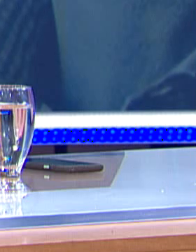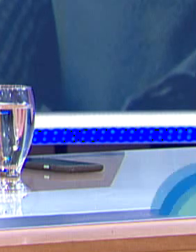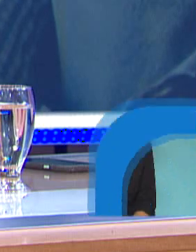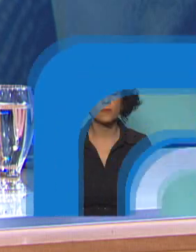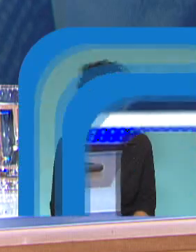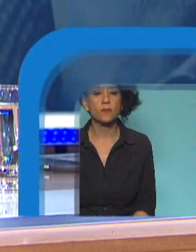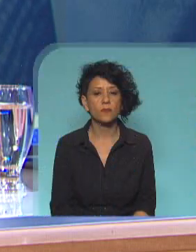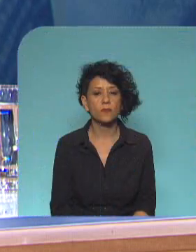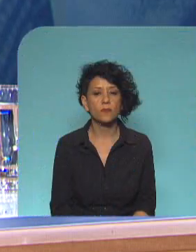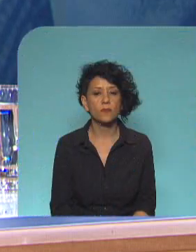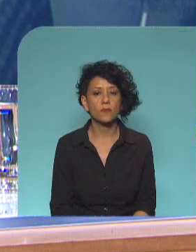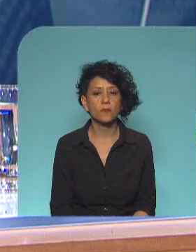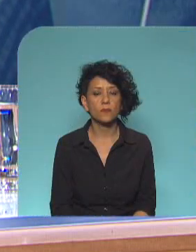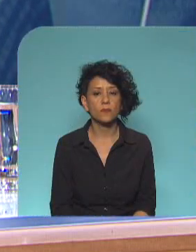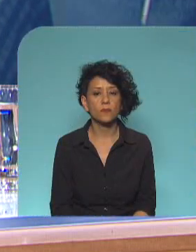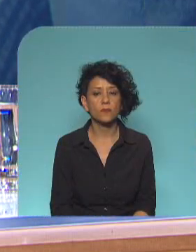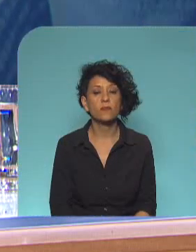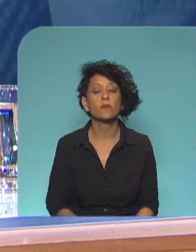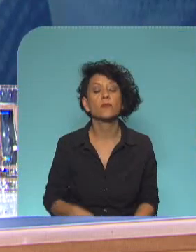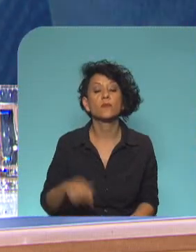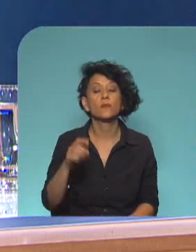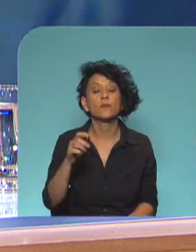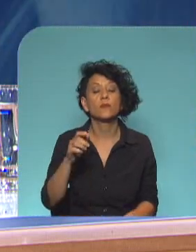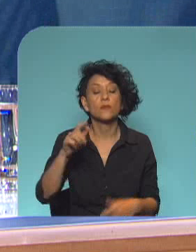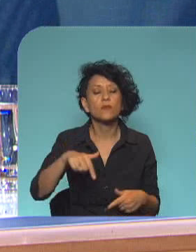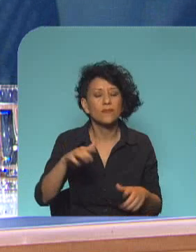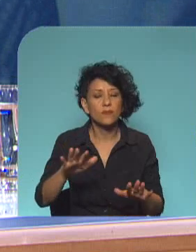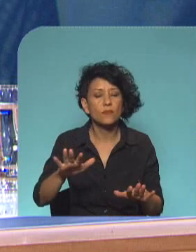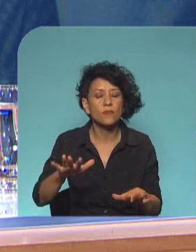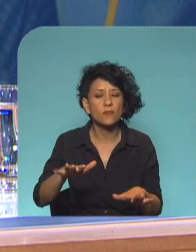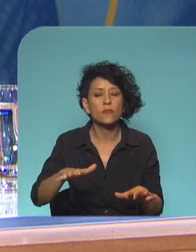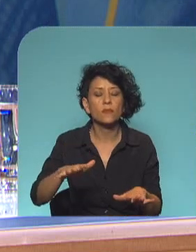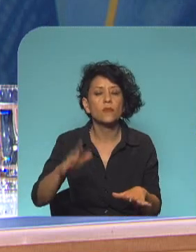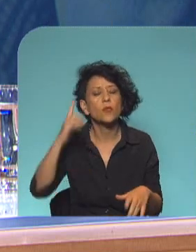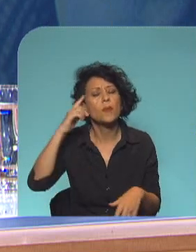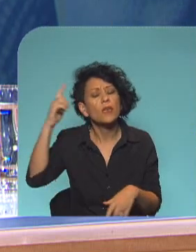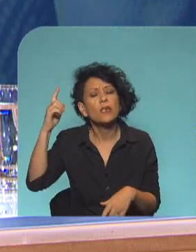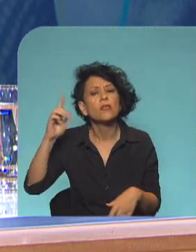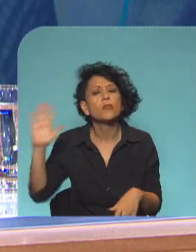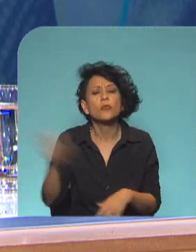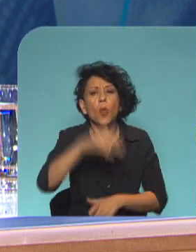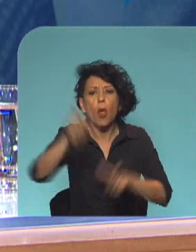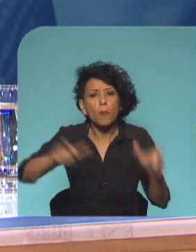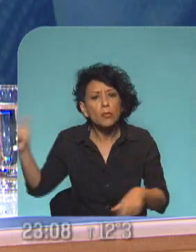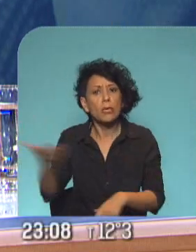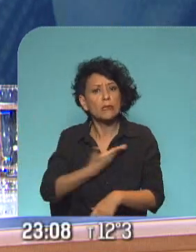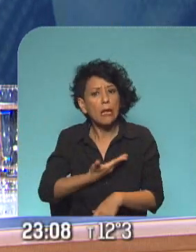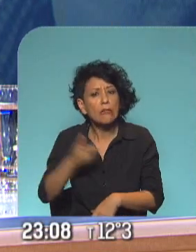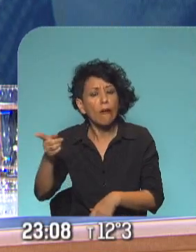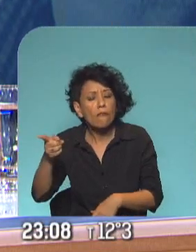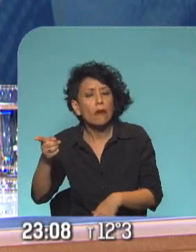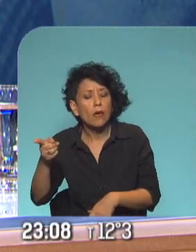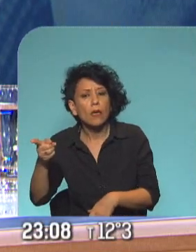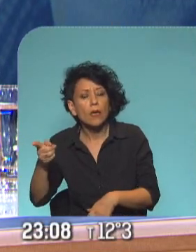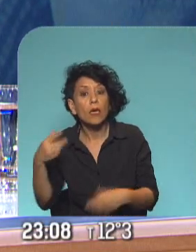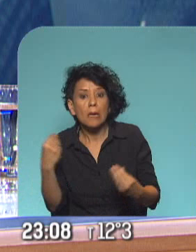preparación para un momento que espera todo el mundo, sino también para una transmisión. Imagínate que todos aquellos que estaban en Santa Fe tratando de que